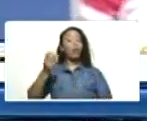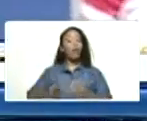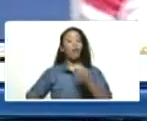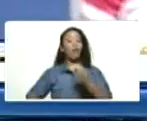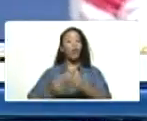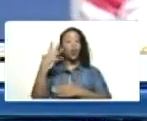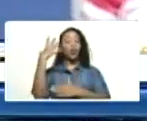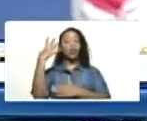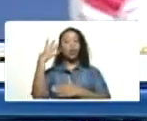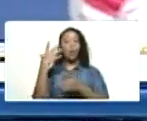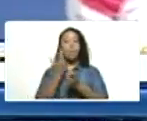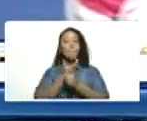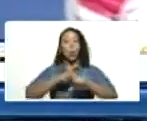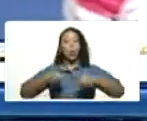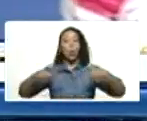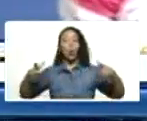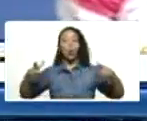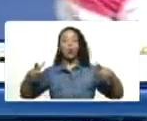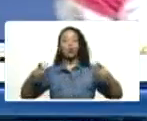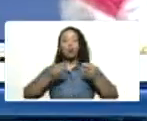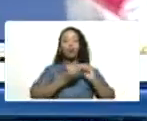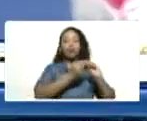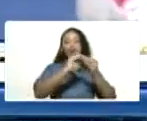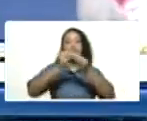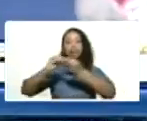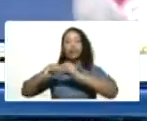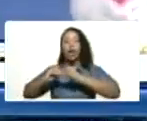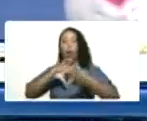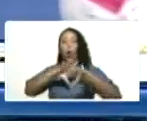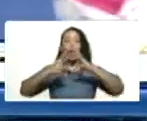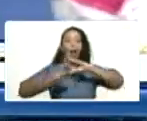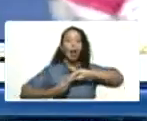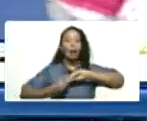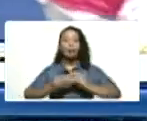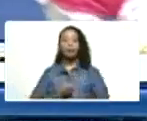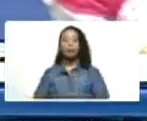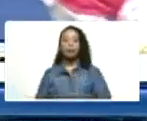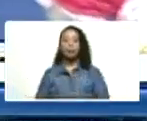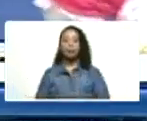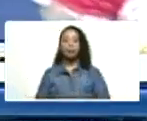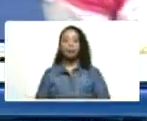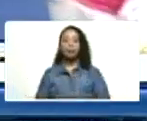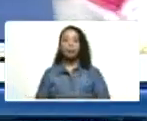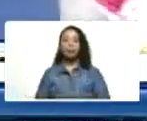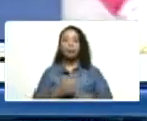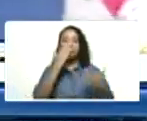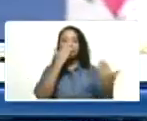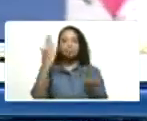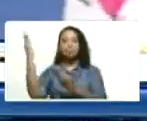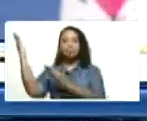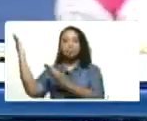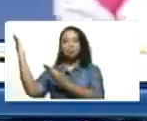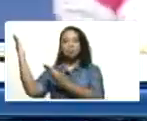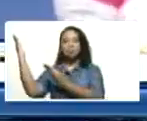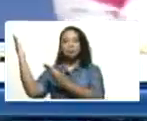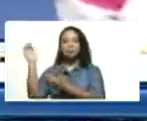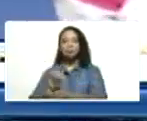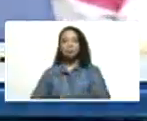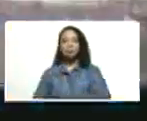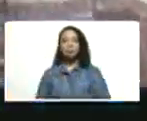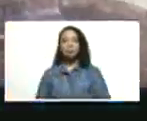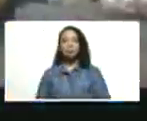fundación, crecimiento y consolidación de los comités locales de abastecimiento y producción. Adelante, video.